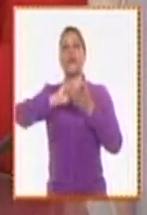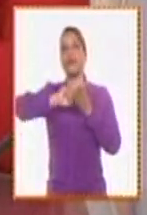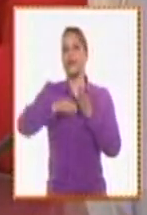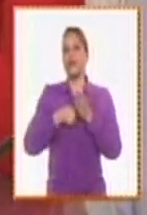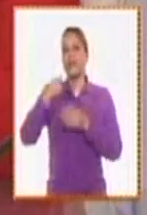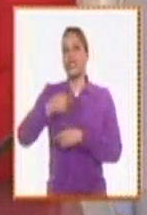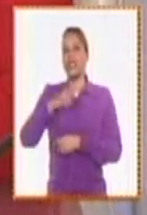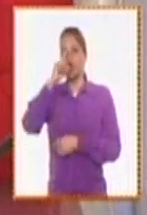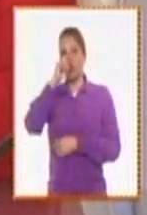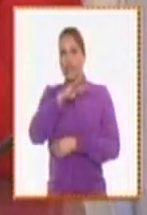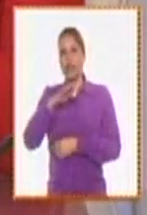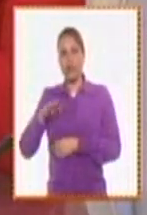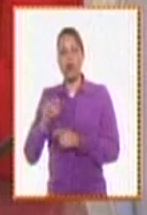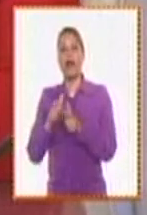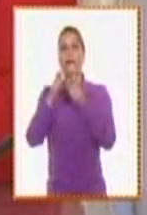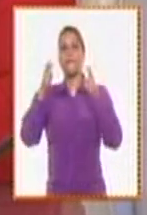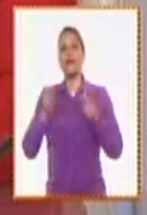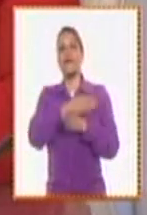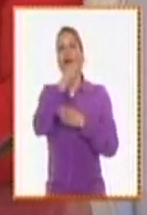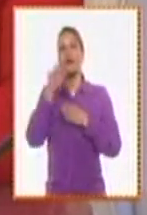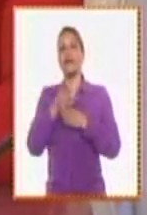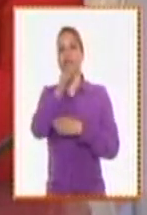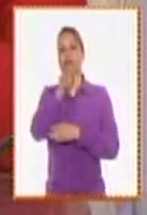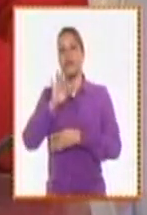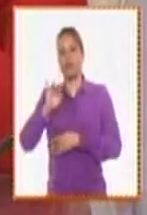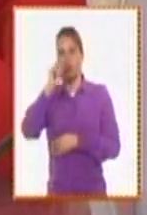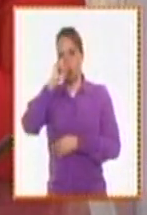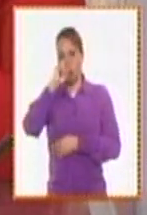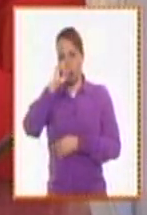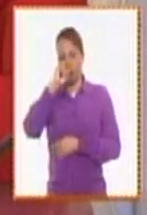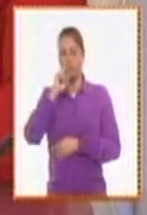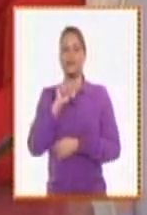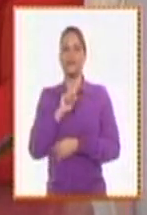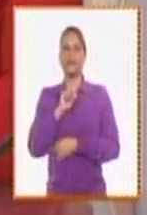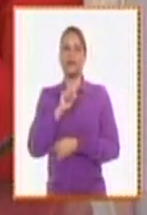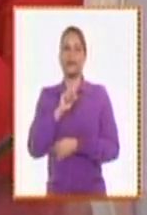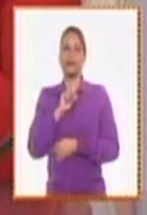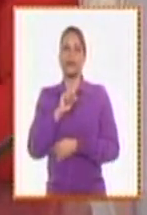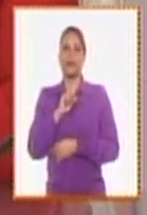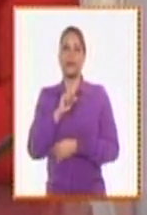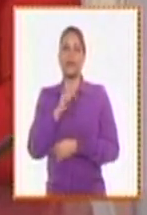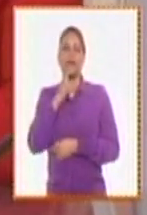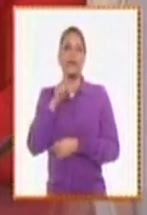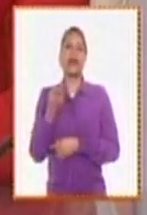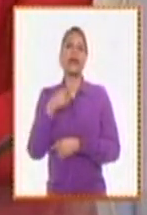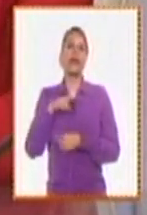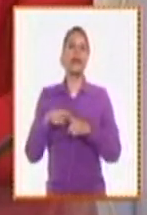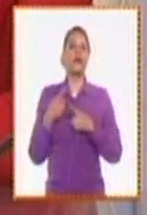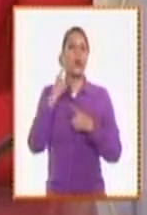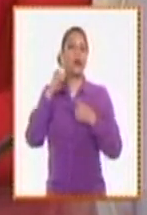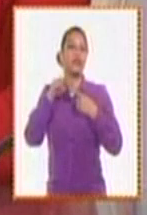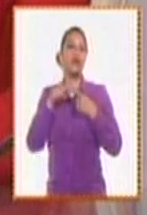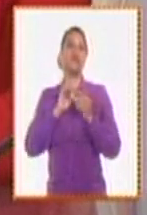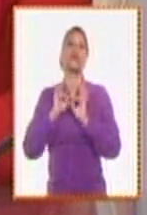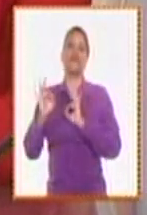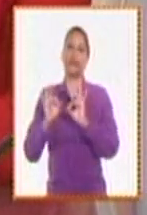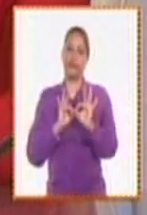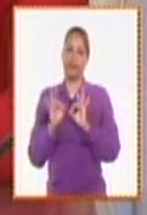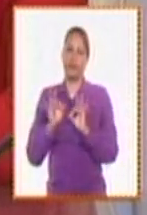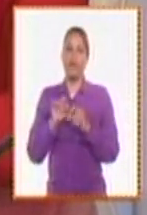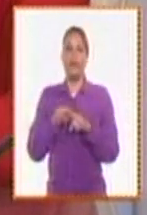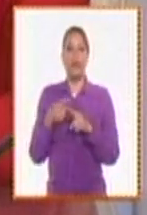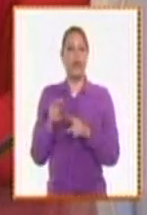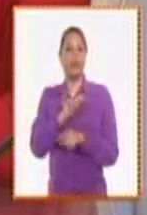Niño, ampliamos este marco hasta los 18 años de edad para protegerlos. Y si se